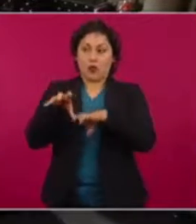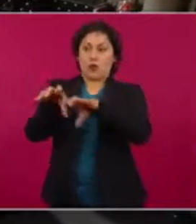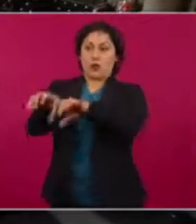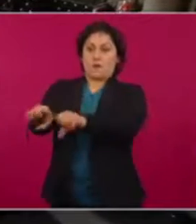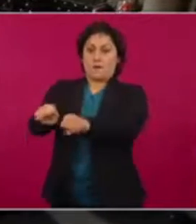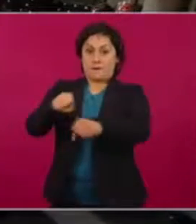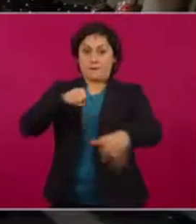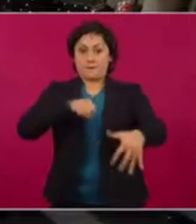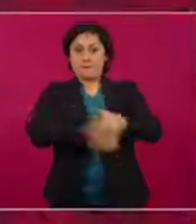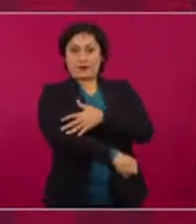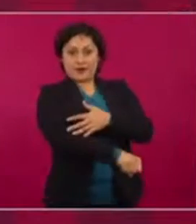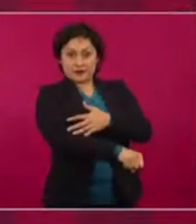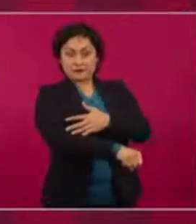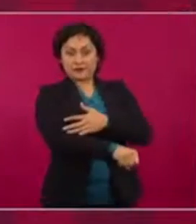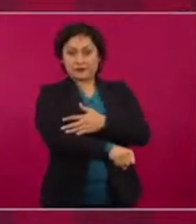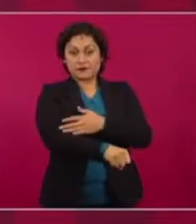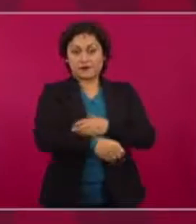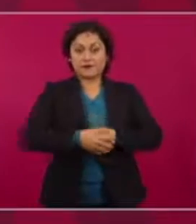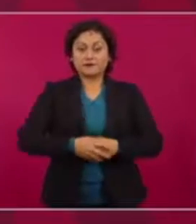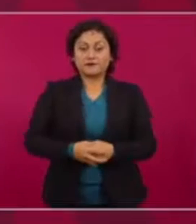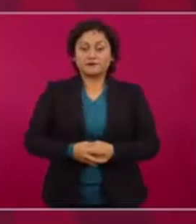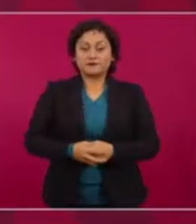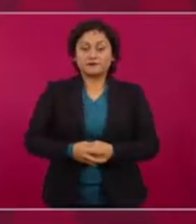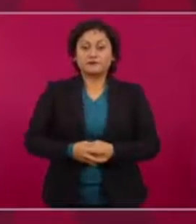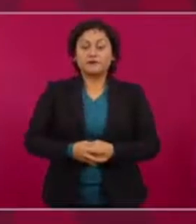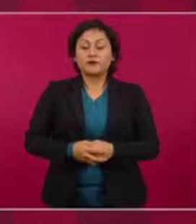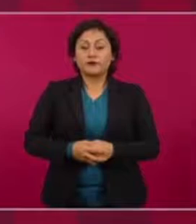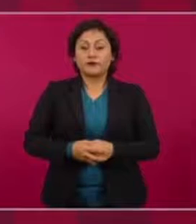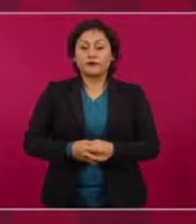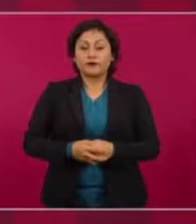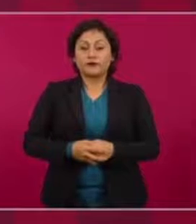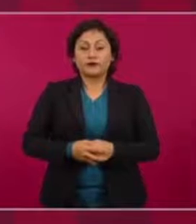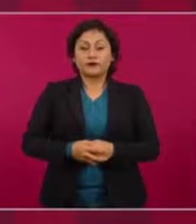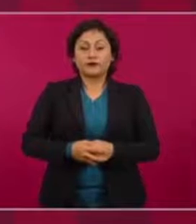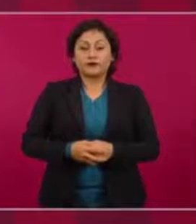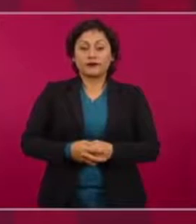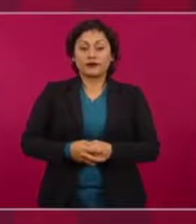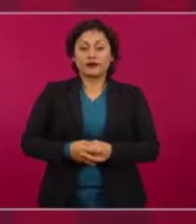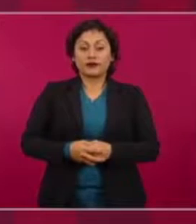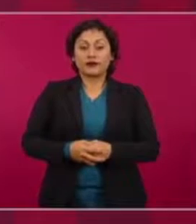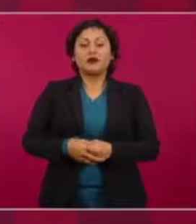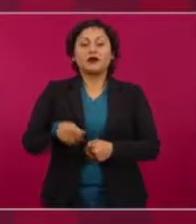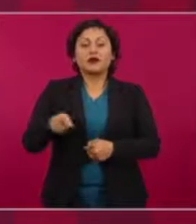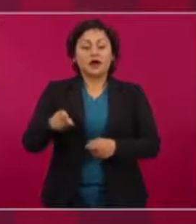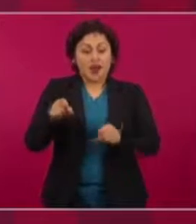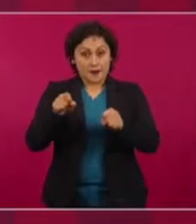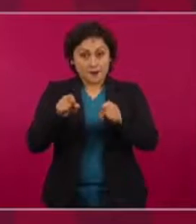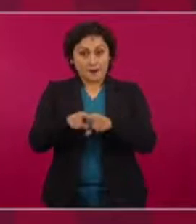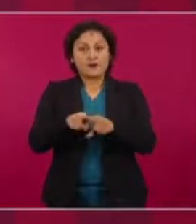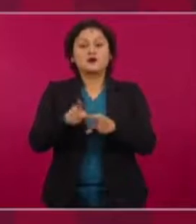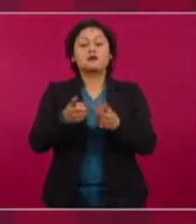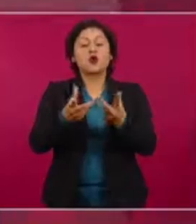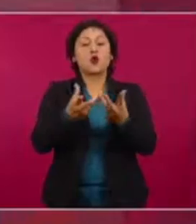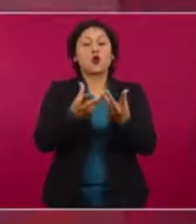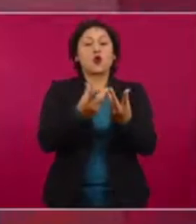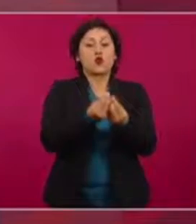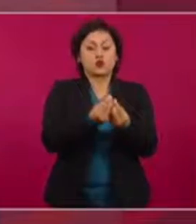Intendencia, durmió con ellos, con el vicepresidente, con el presidente, el embajador de